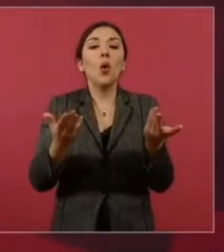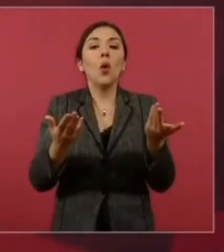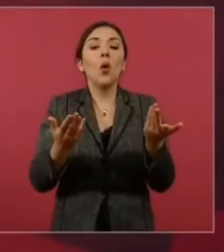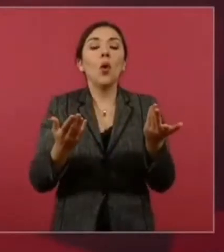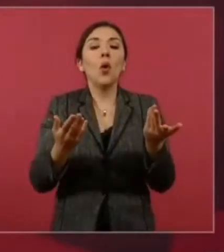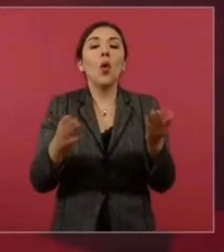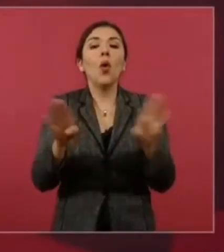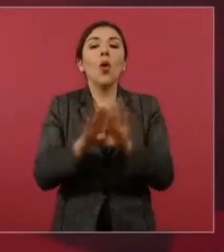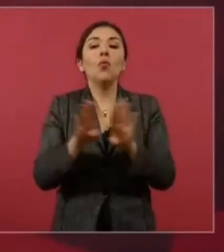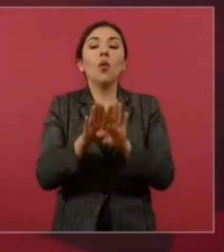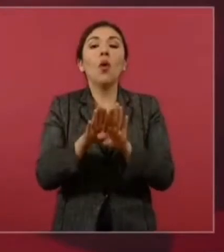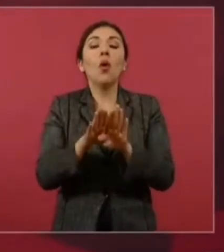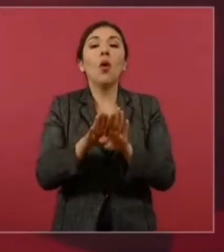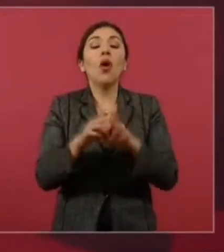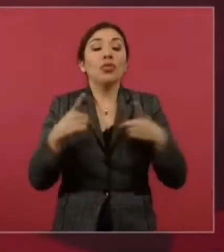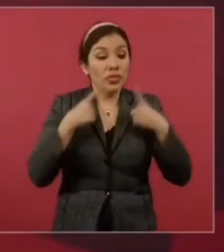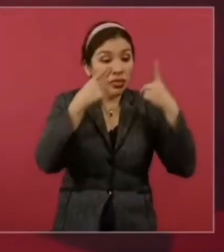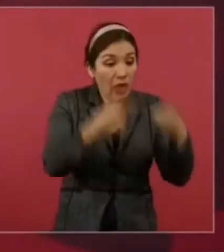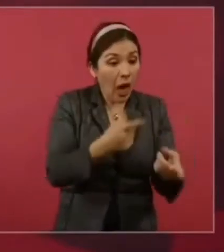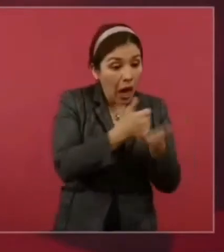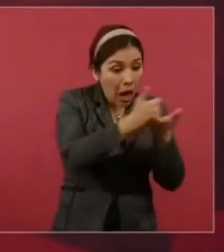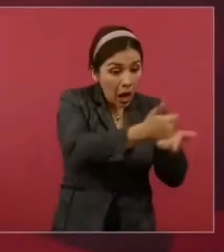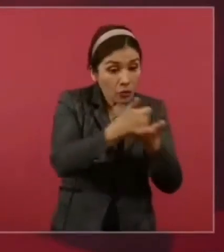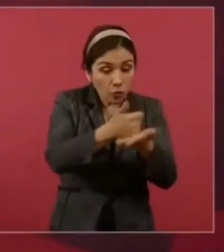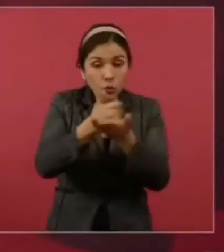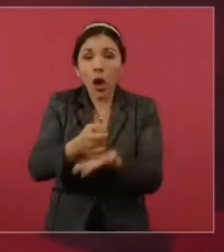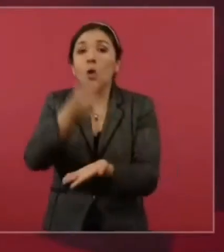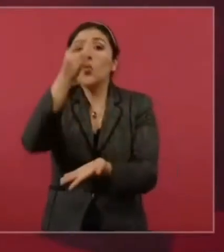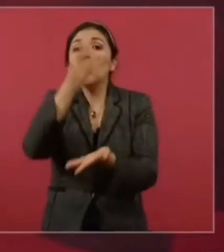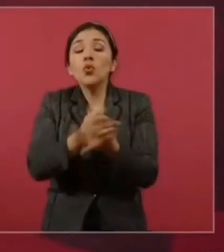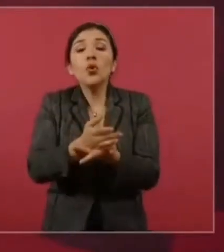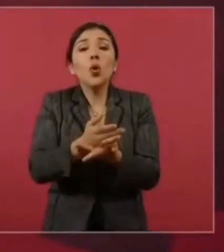se daban de manera focalizada.